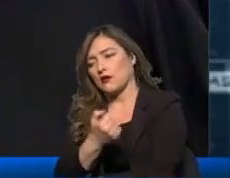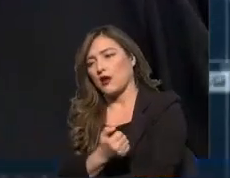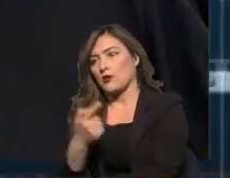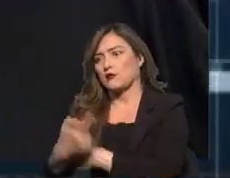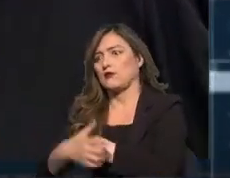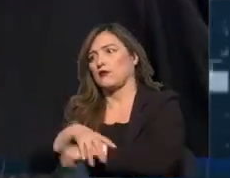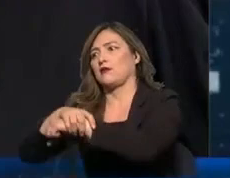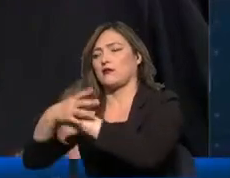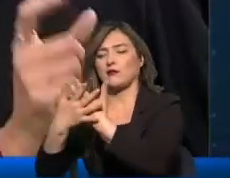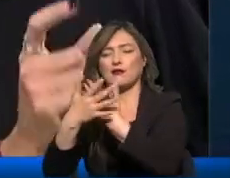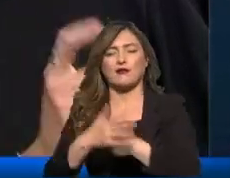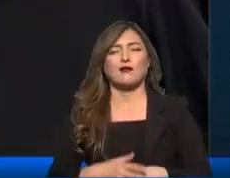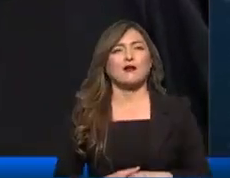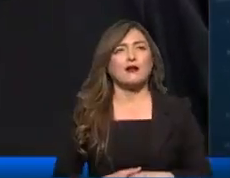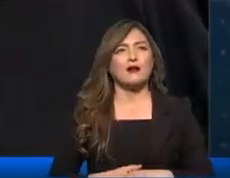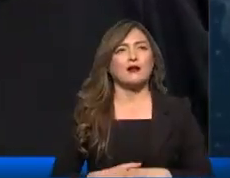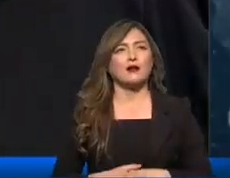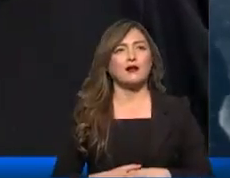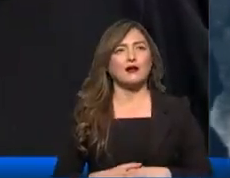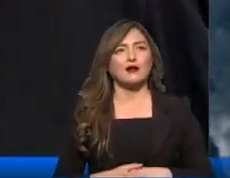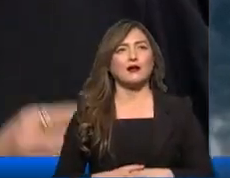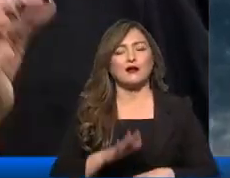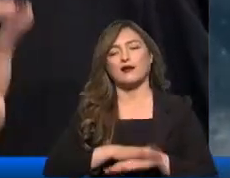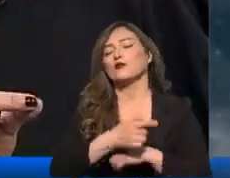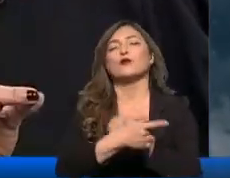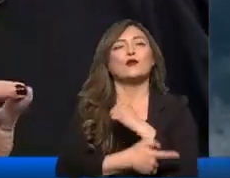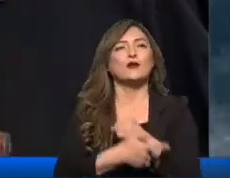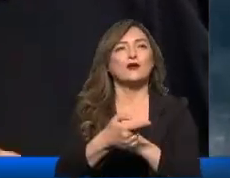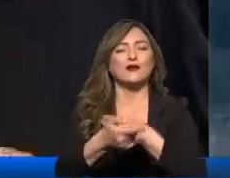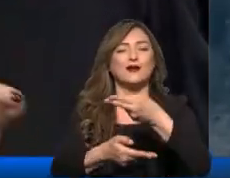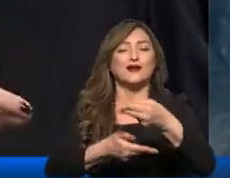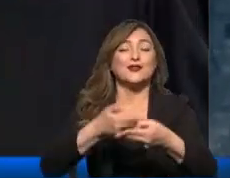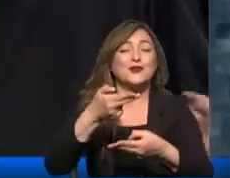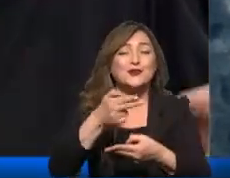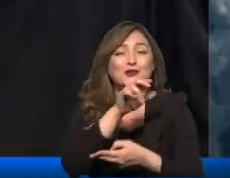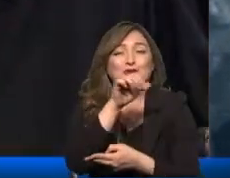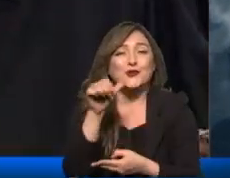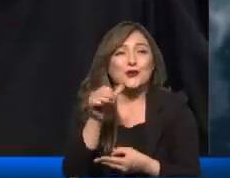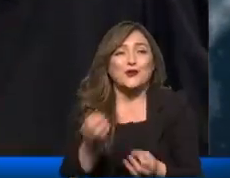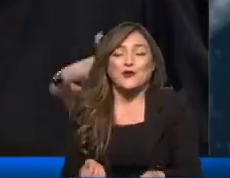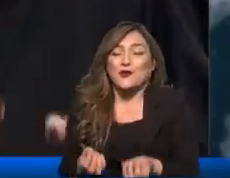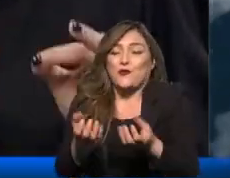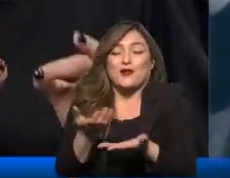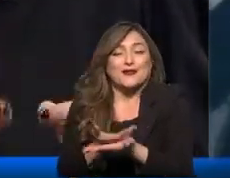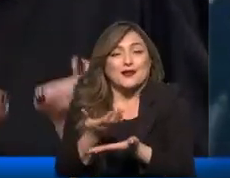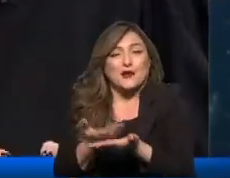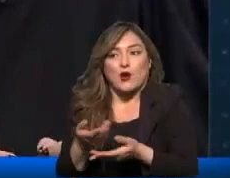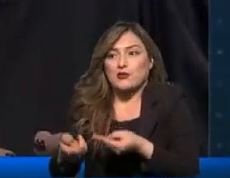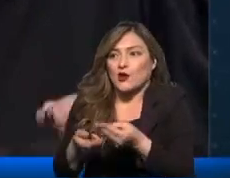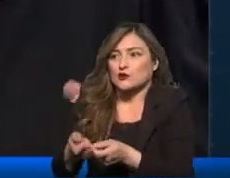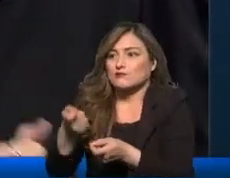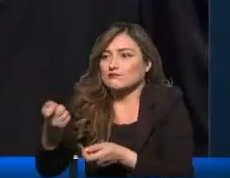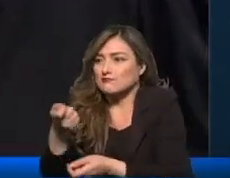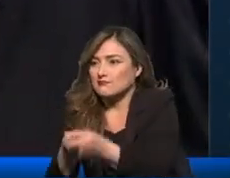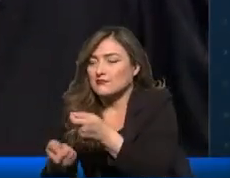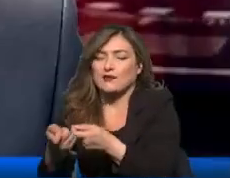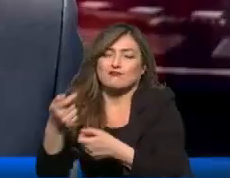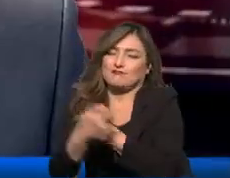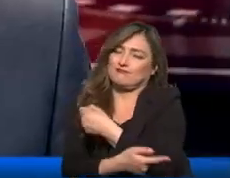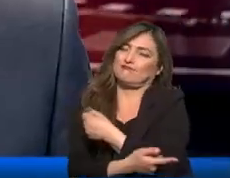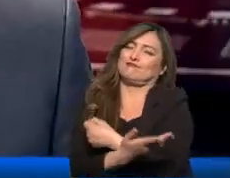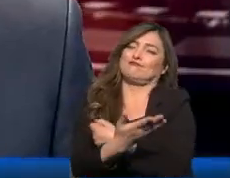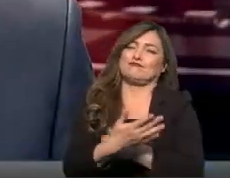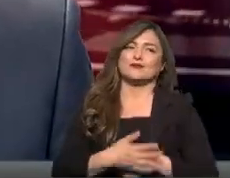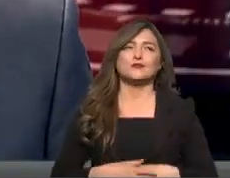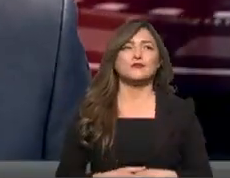importante es determinar el verbo rector del delito penal, el tráfico. No importa cuánto tengas, pero si estás traficando, cometiste un delito. Algo